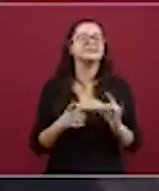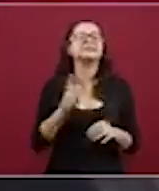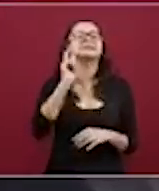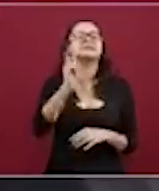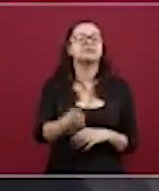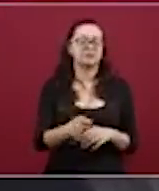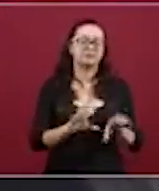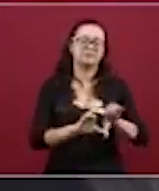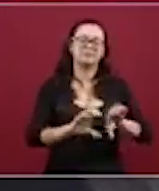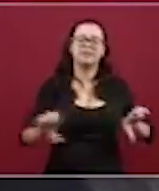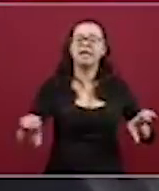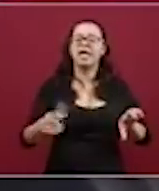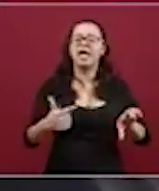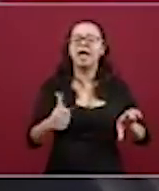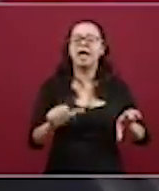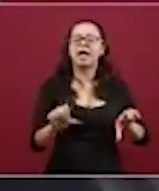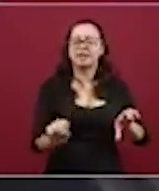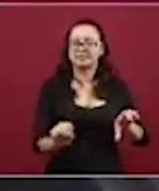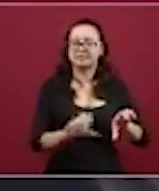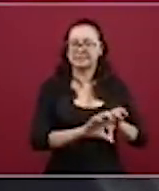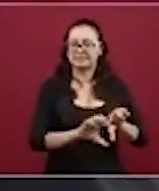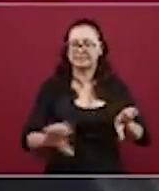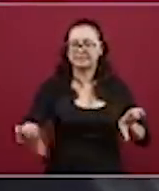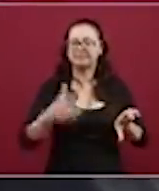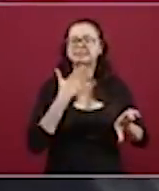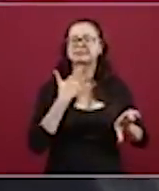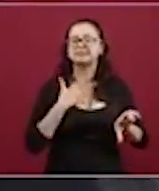el gasoducto